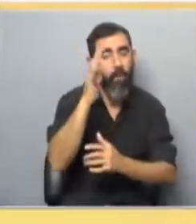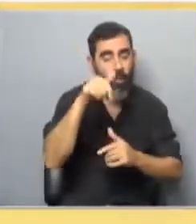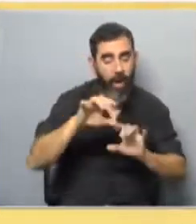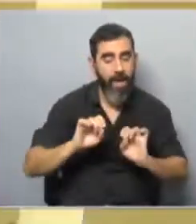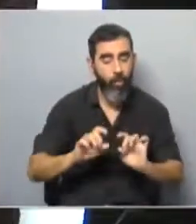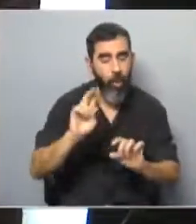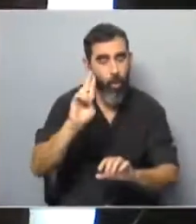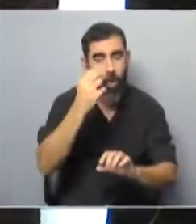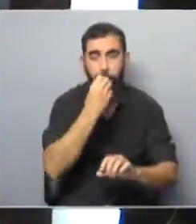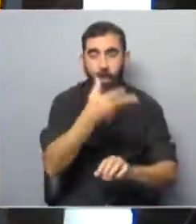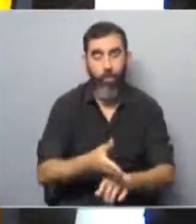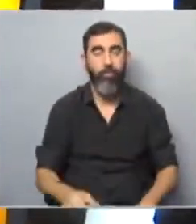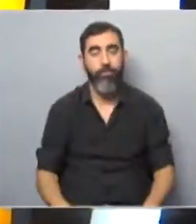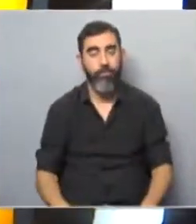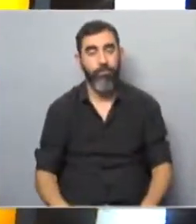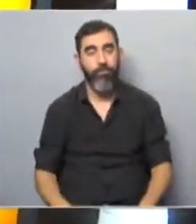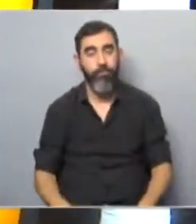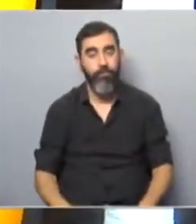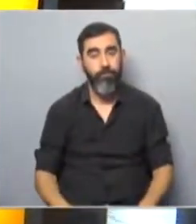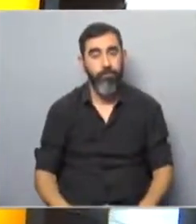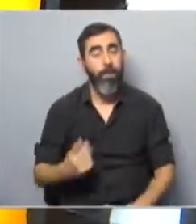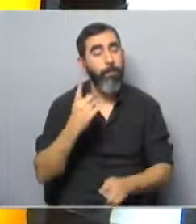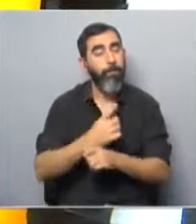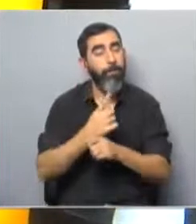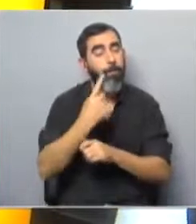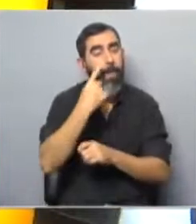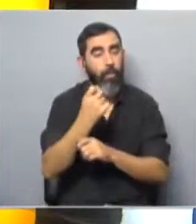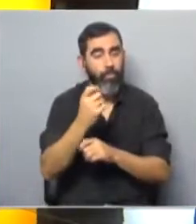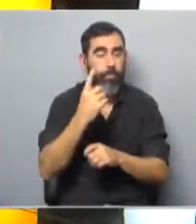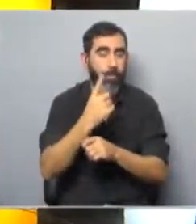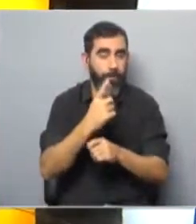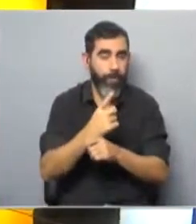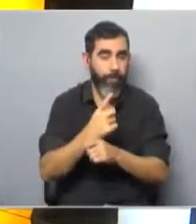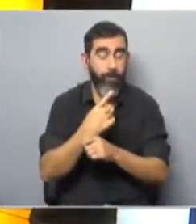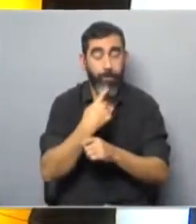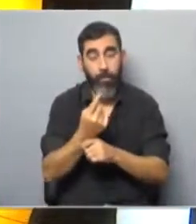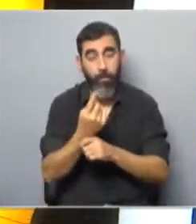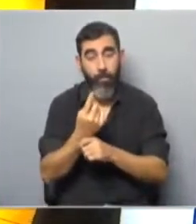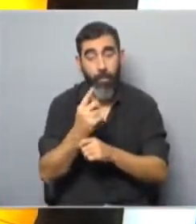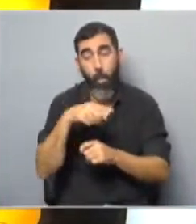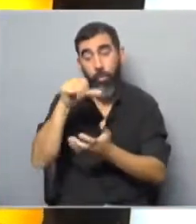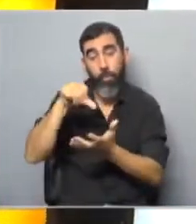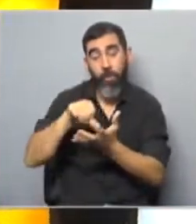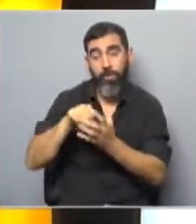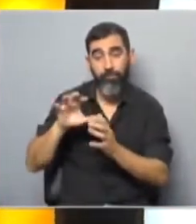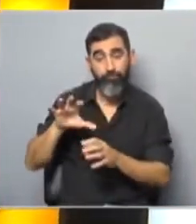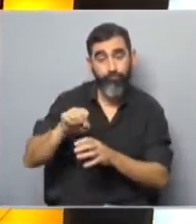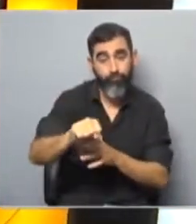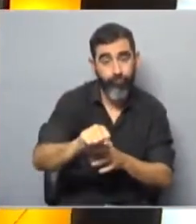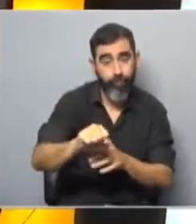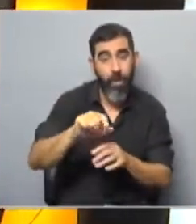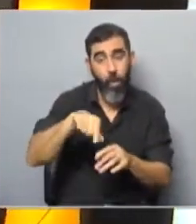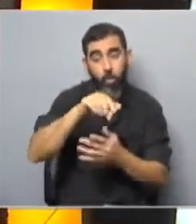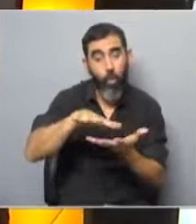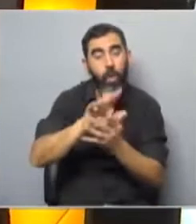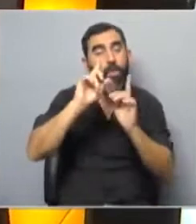nativas. En esto siempre hay que trabajar con el principio de precaución. Cuando una especie fue invasora en otro país, es posible que en el lugar donde lo vayan a